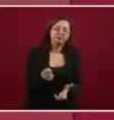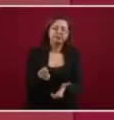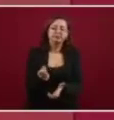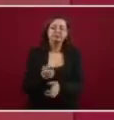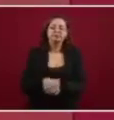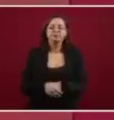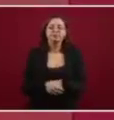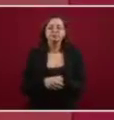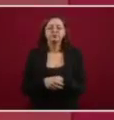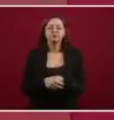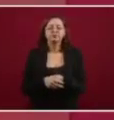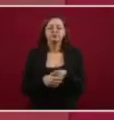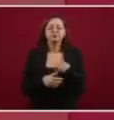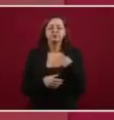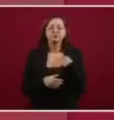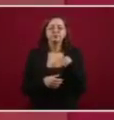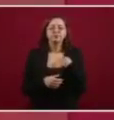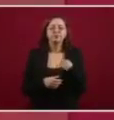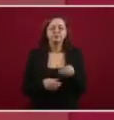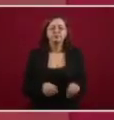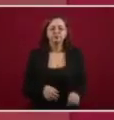se